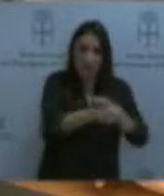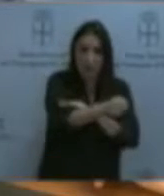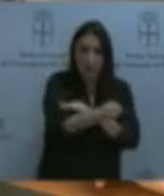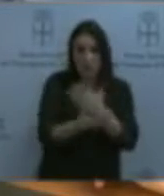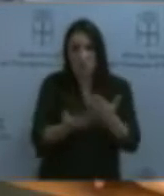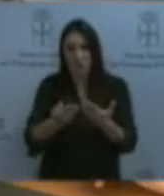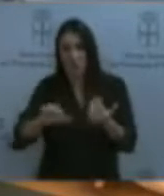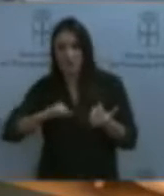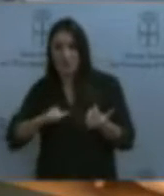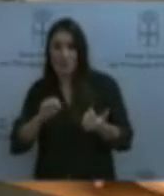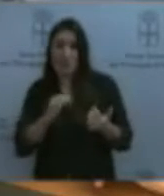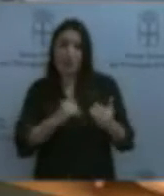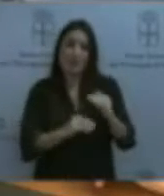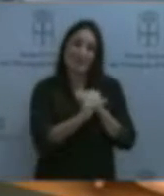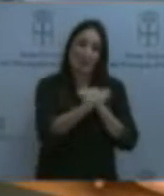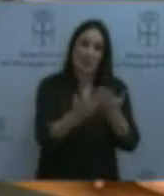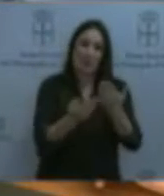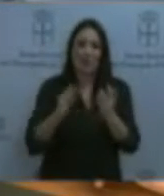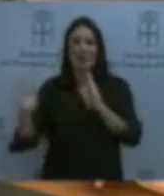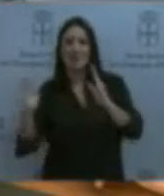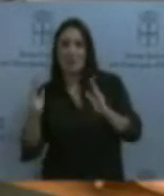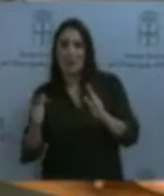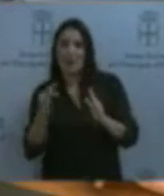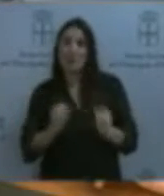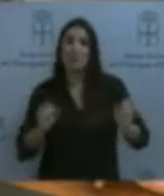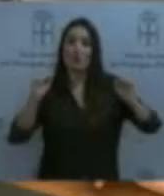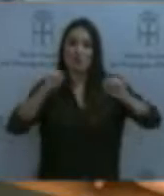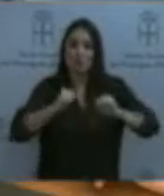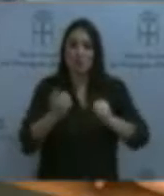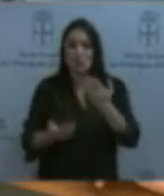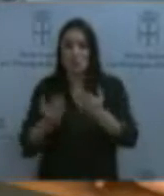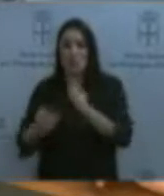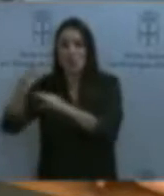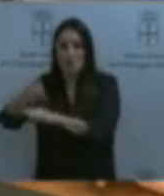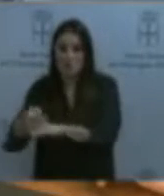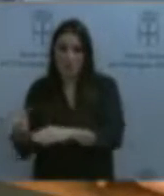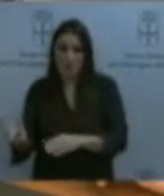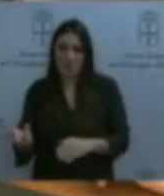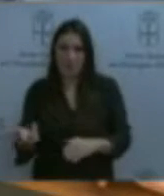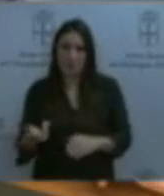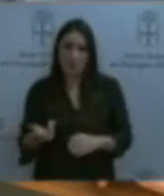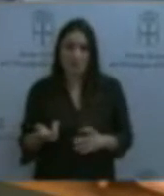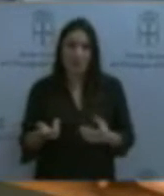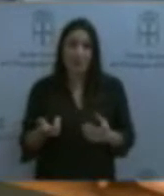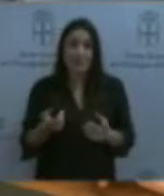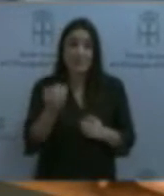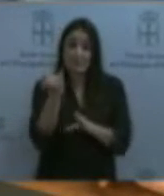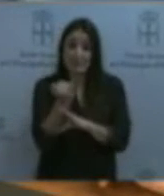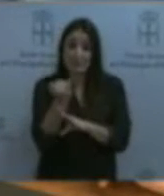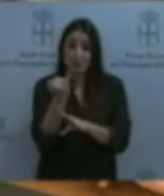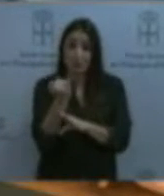las estables frente a las temporales y las consensuadas frente a los impuestos. En ese sentido, en el